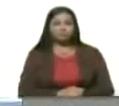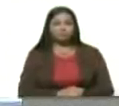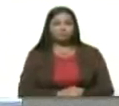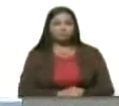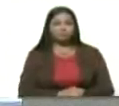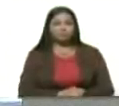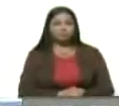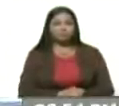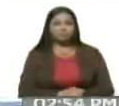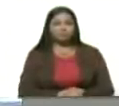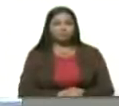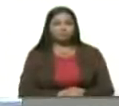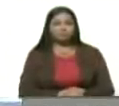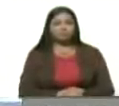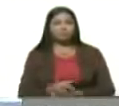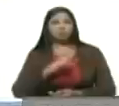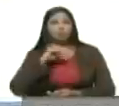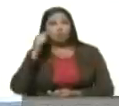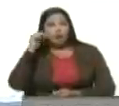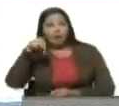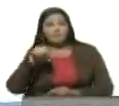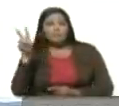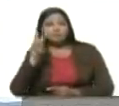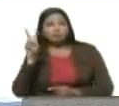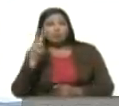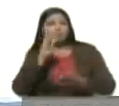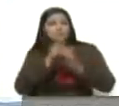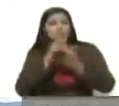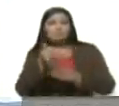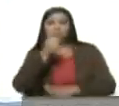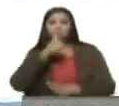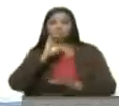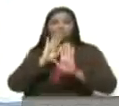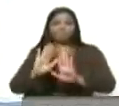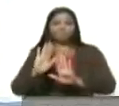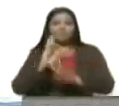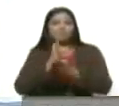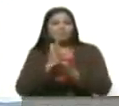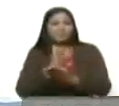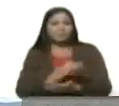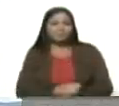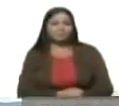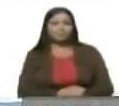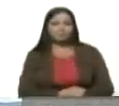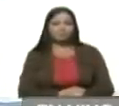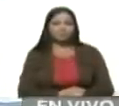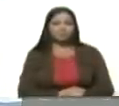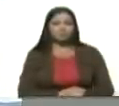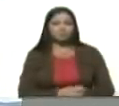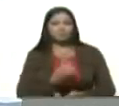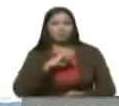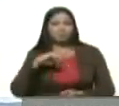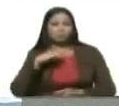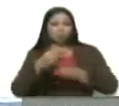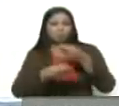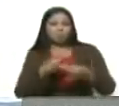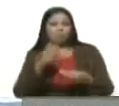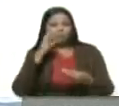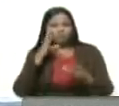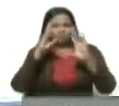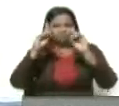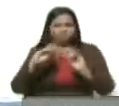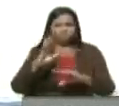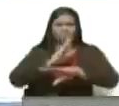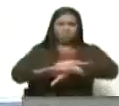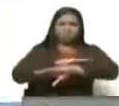Nosotros, Venezuela siempre ha resistido y vamos a seguir resistiendo. Y lo hacemos con dignidad. No